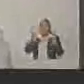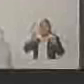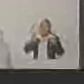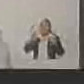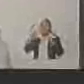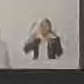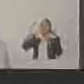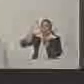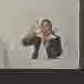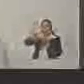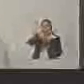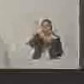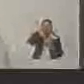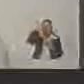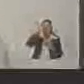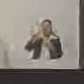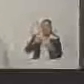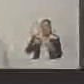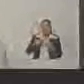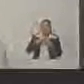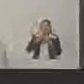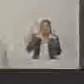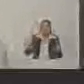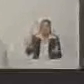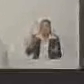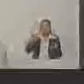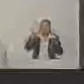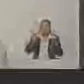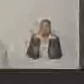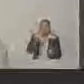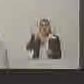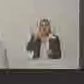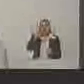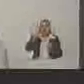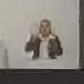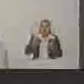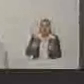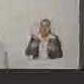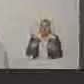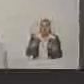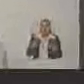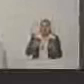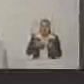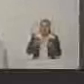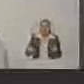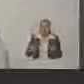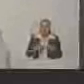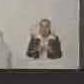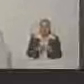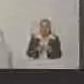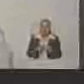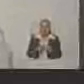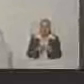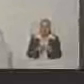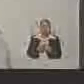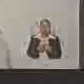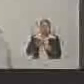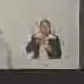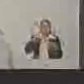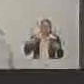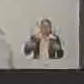voy a brindar esa seguridad que tú necesitas como familia, como padre de familia, como madre de familia soltero, como adulto